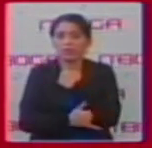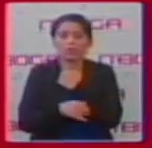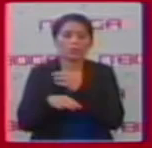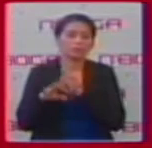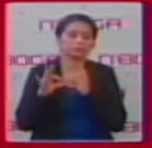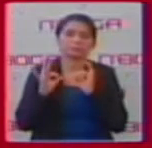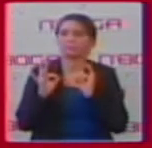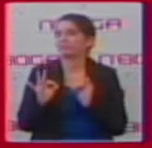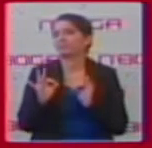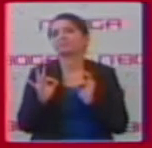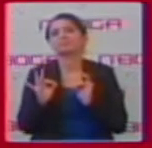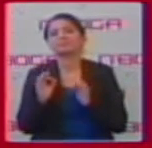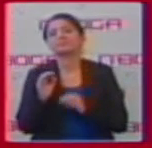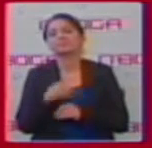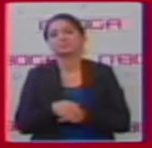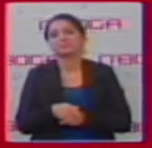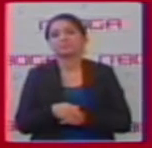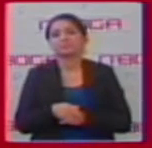logro